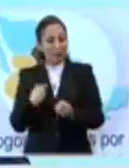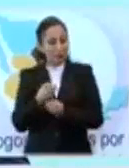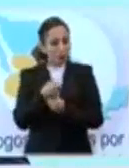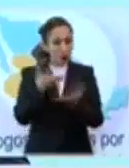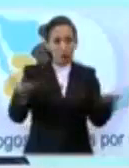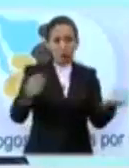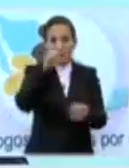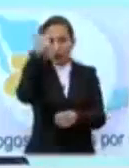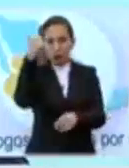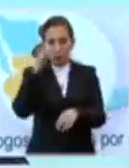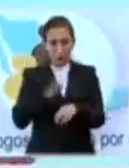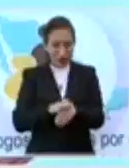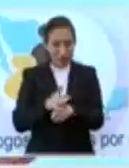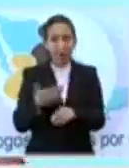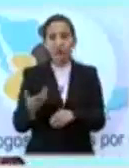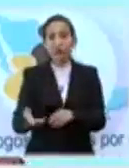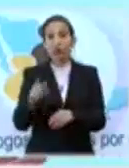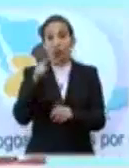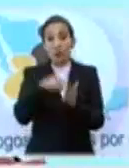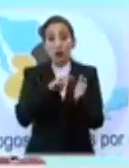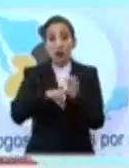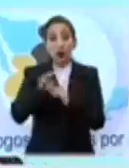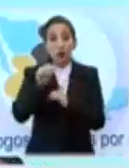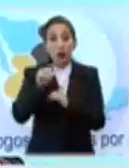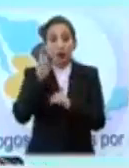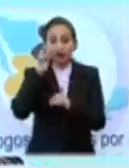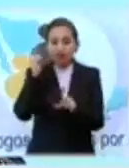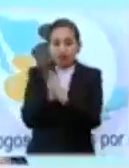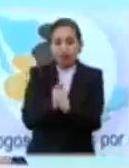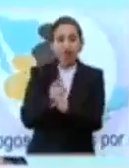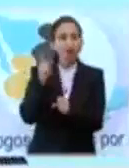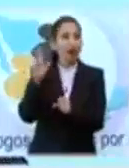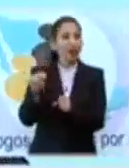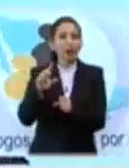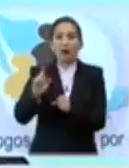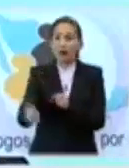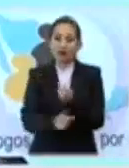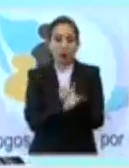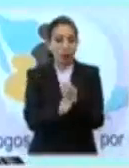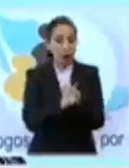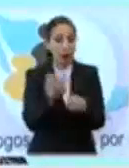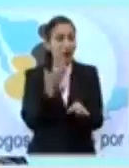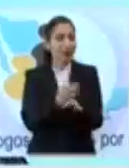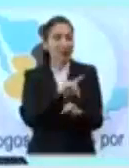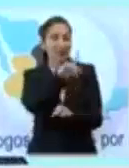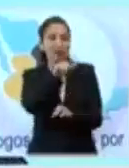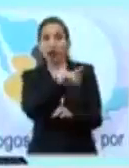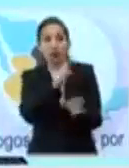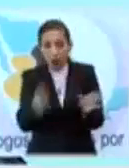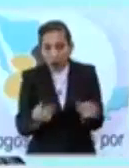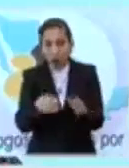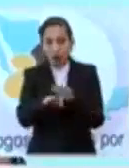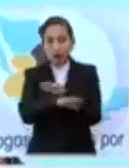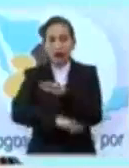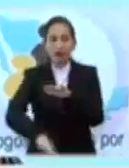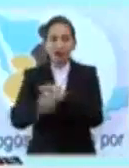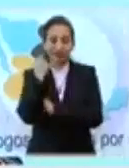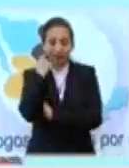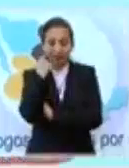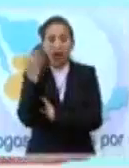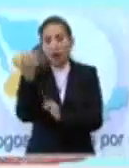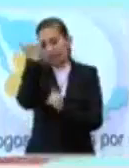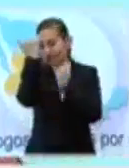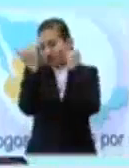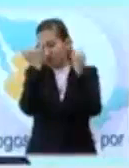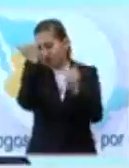el modelo anterior. En los 90 se vio muy claramente que no era una crisis pasajera, era una crisis estructural. Se introdujeron toda